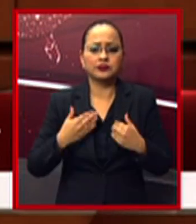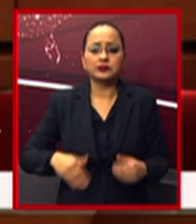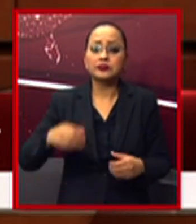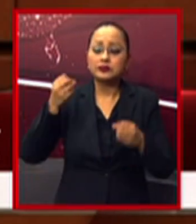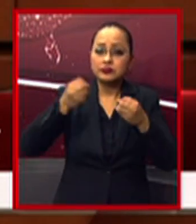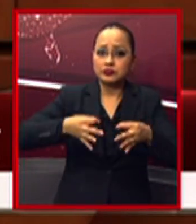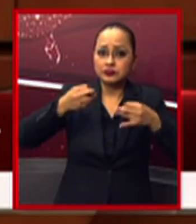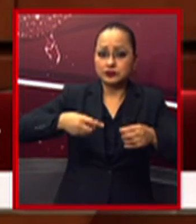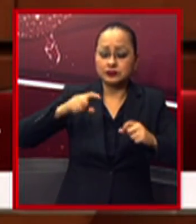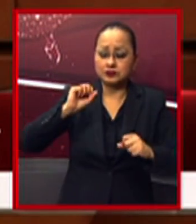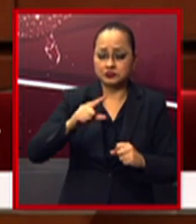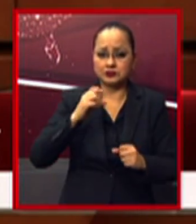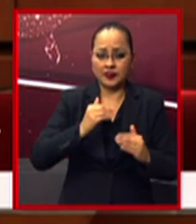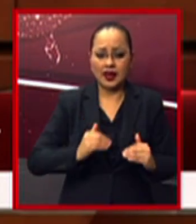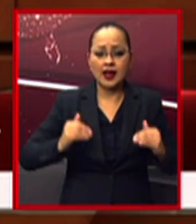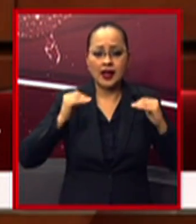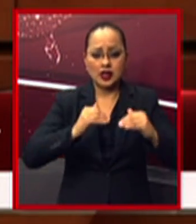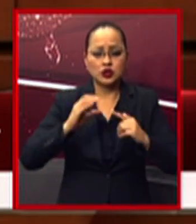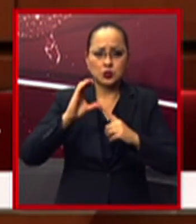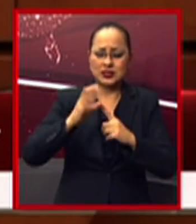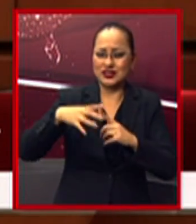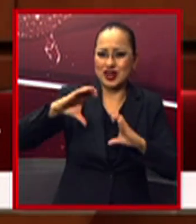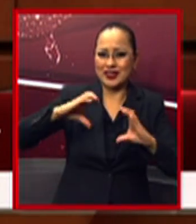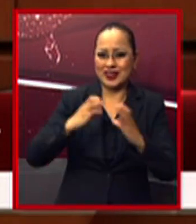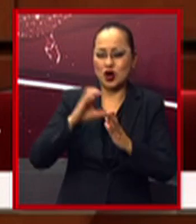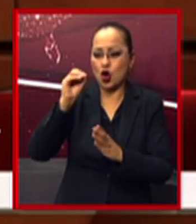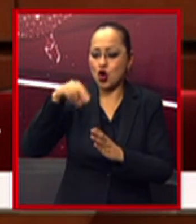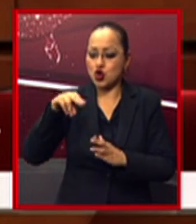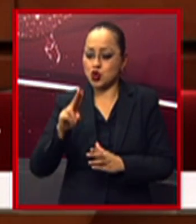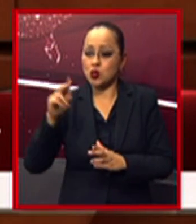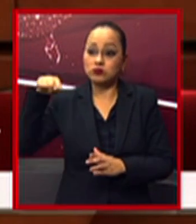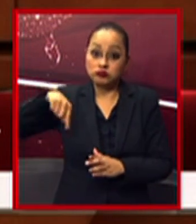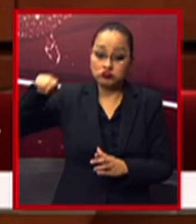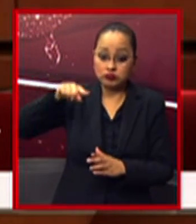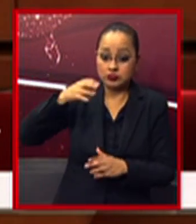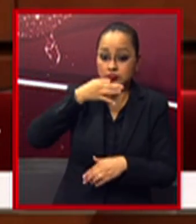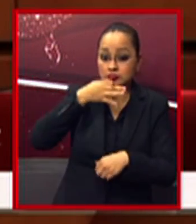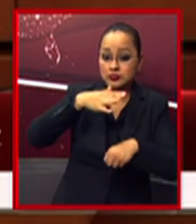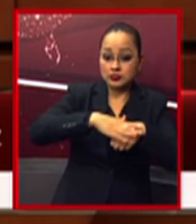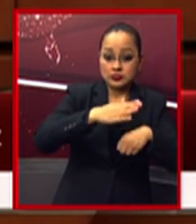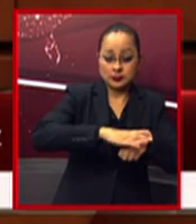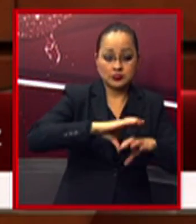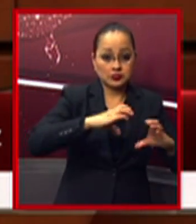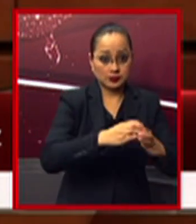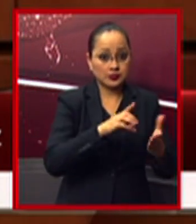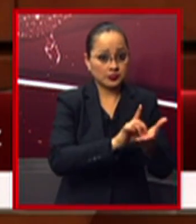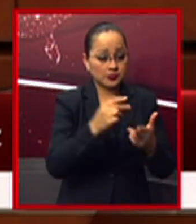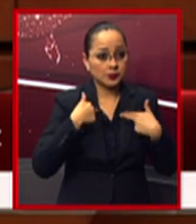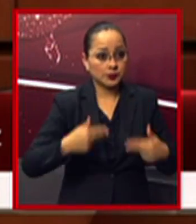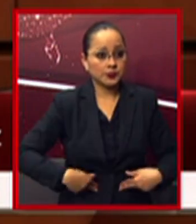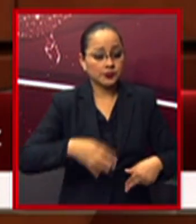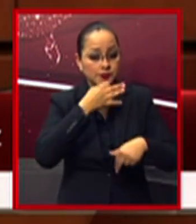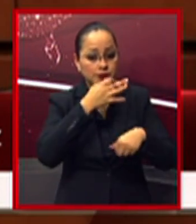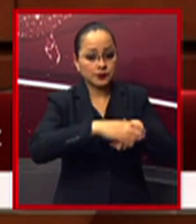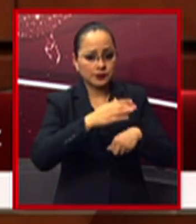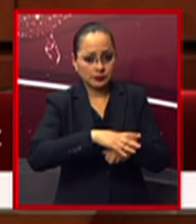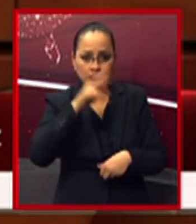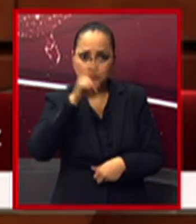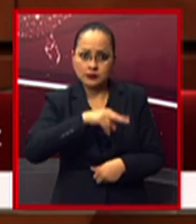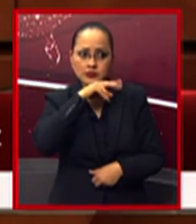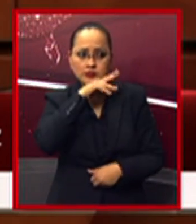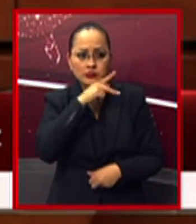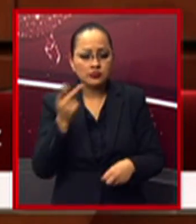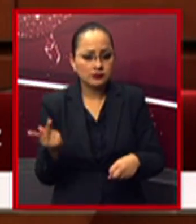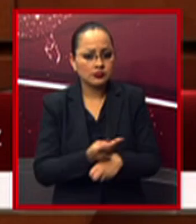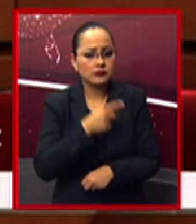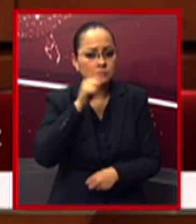oficina del Alto Comisionado de las Naciones Unidas para los Derechos Humanos ha alertado sus preocupaciones